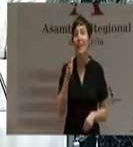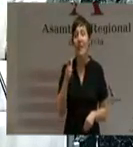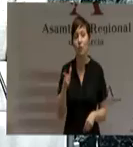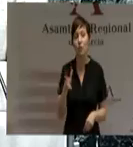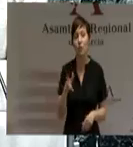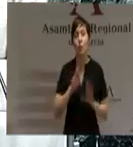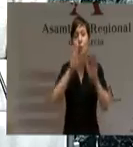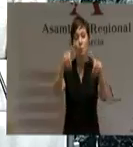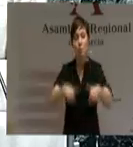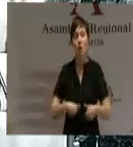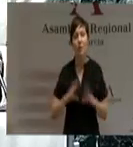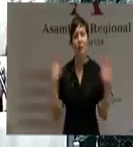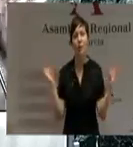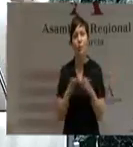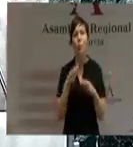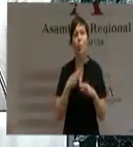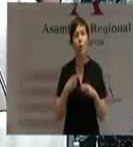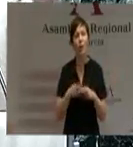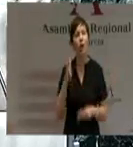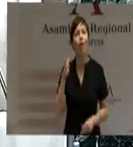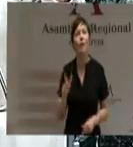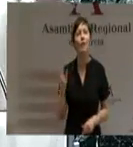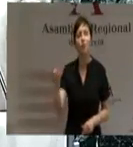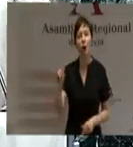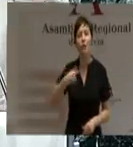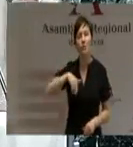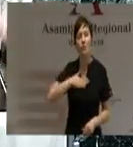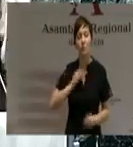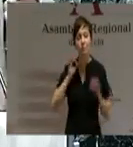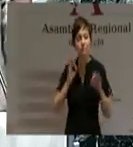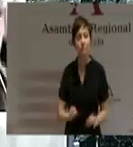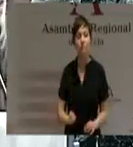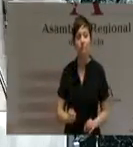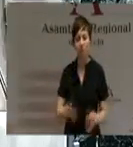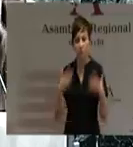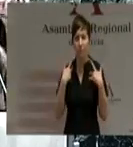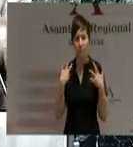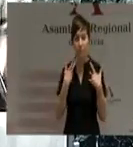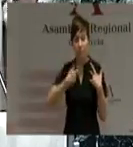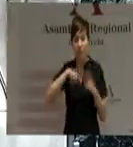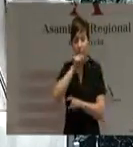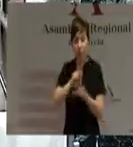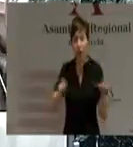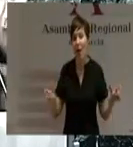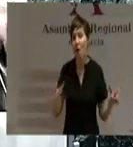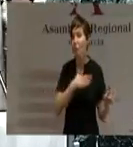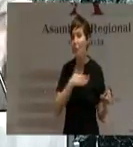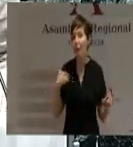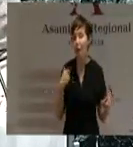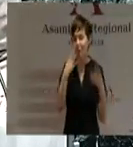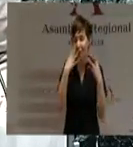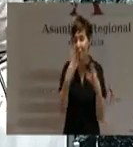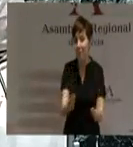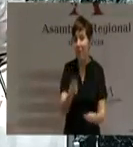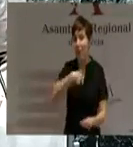readmisión y a la vuelta de la política. Y ese es el precio que tenemos que pagar si queremos que los ciudadanos entiendan, comprendan cuál